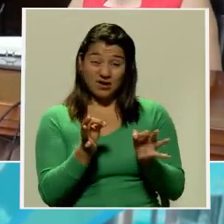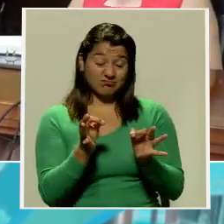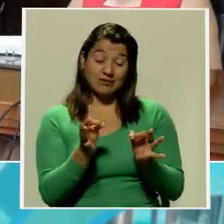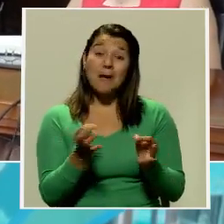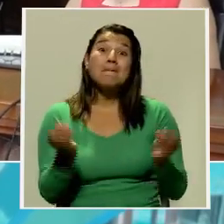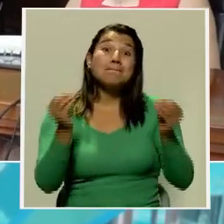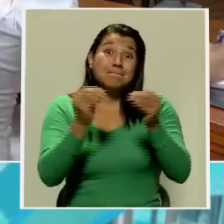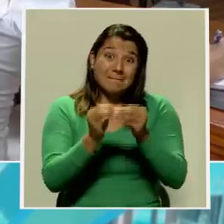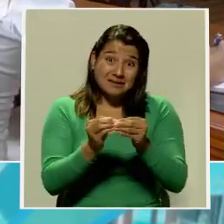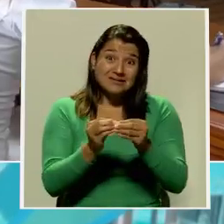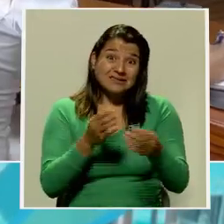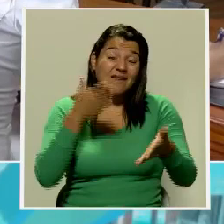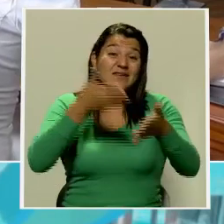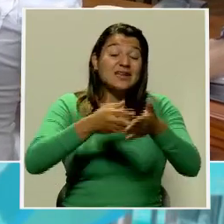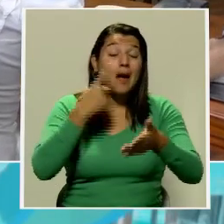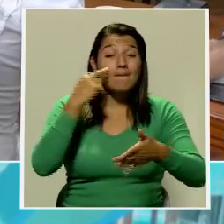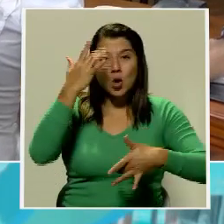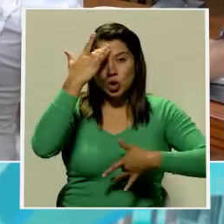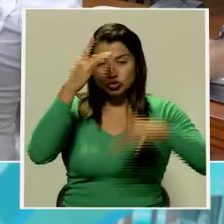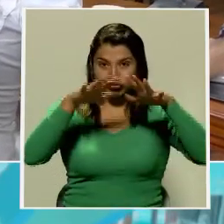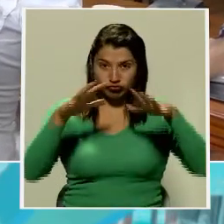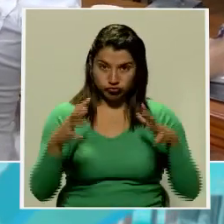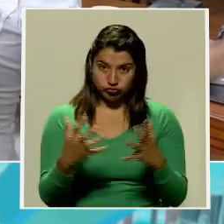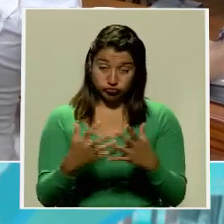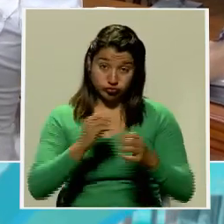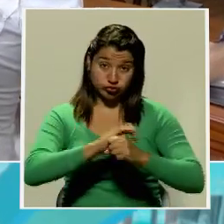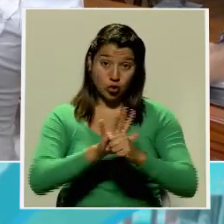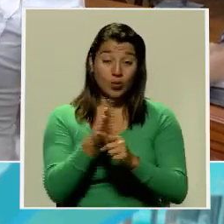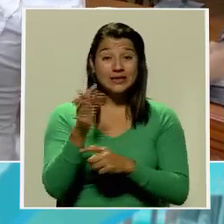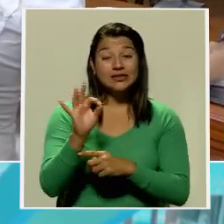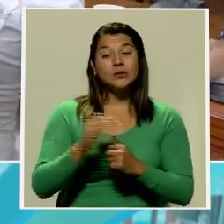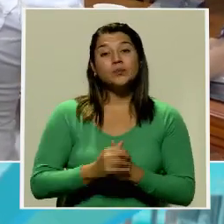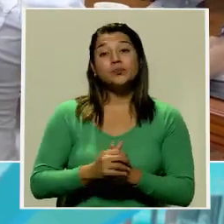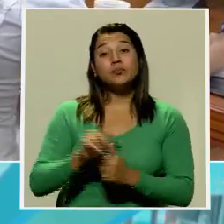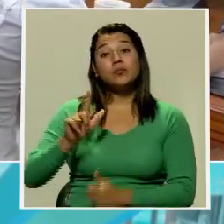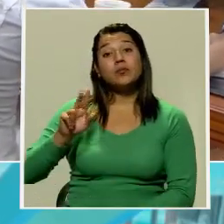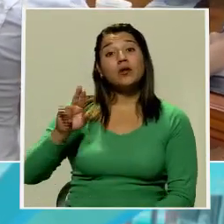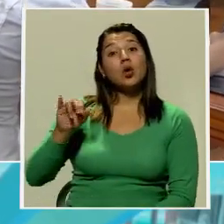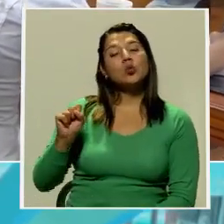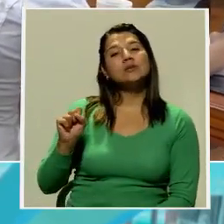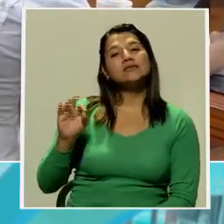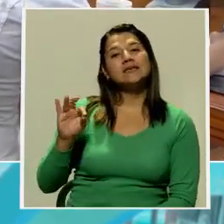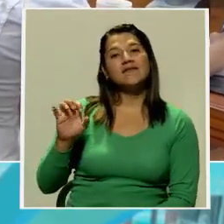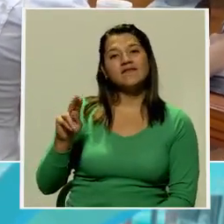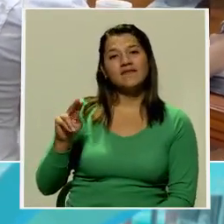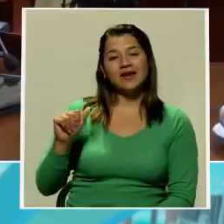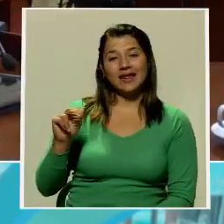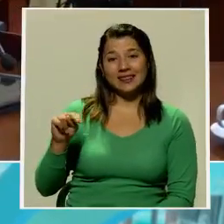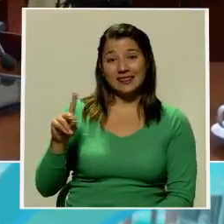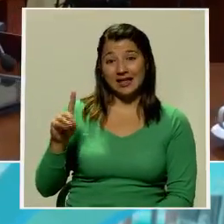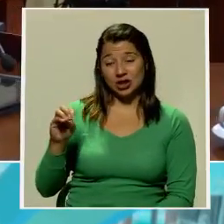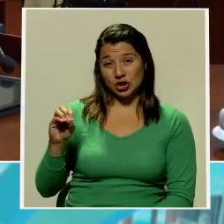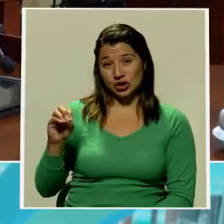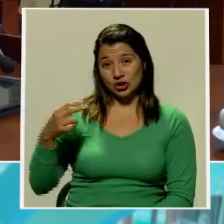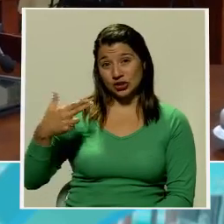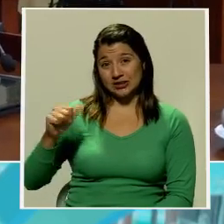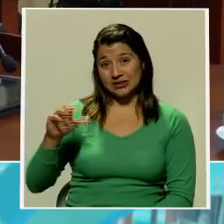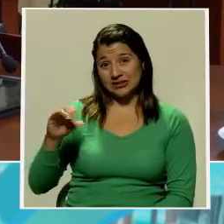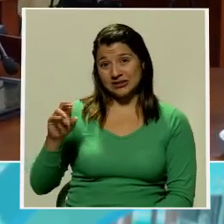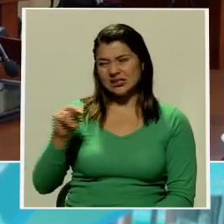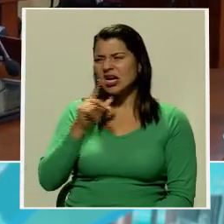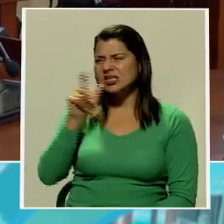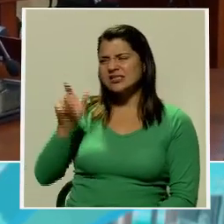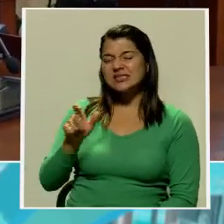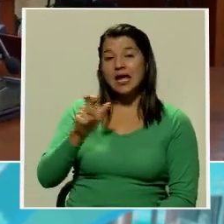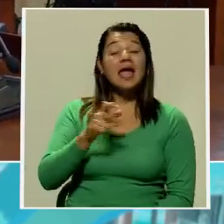complicado luego de todo lo que hemos vivido con la COVID-19. Luis Fernando Chacón, quien es el jefe de fracción del Partido Liberación